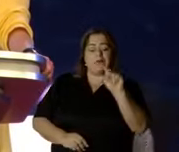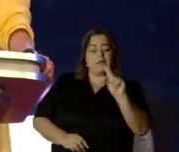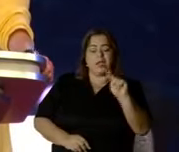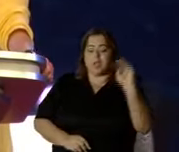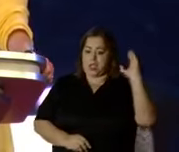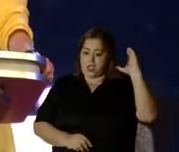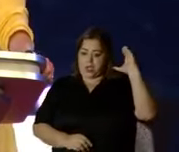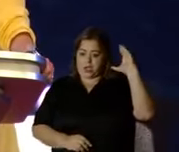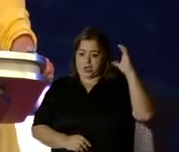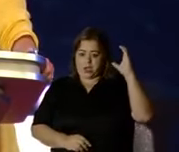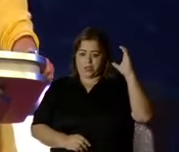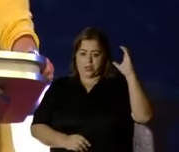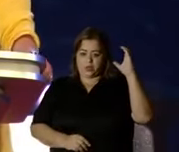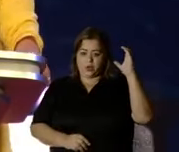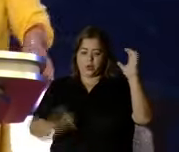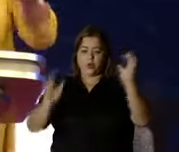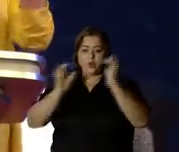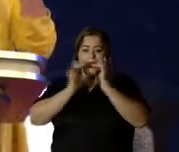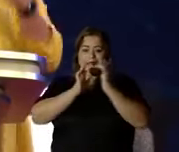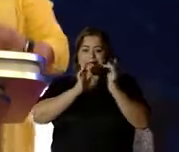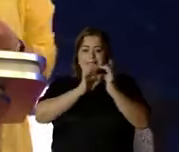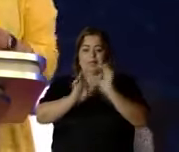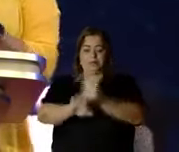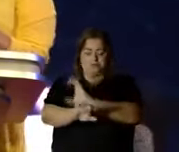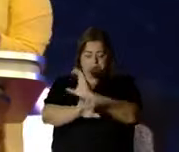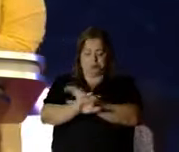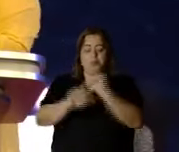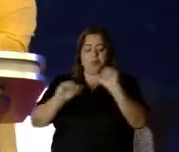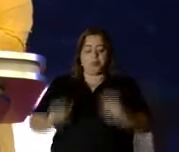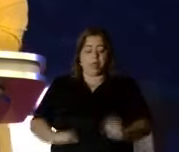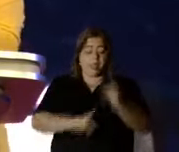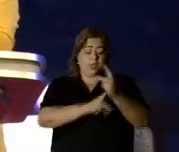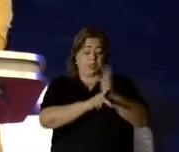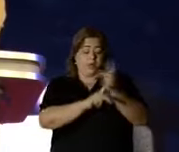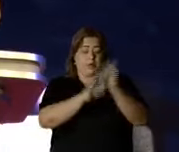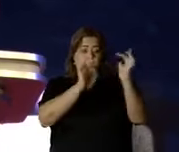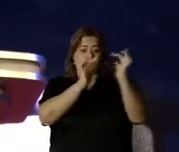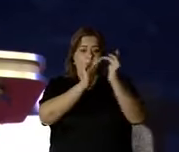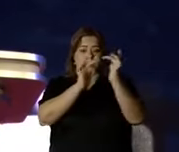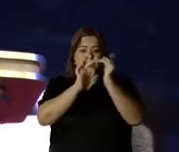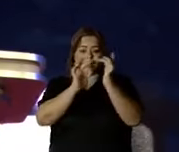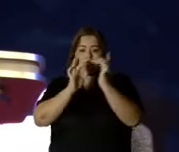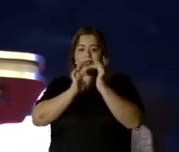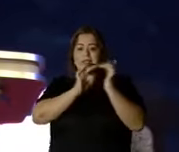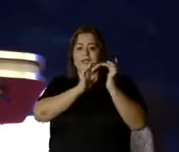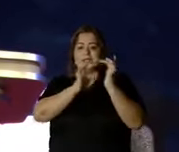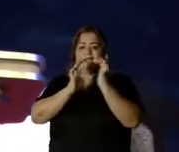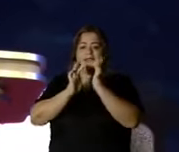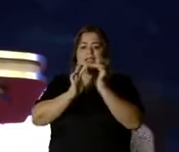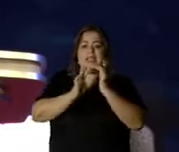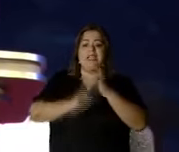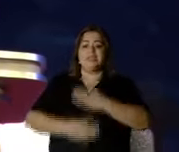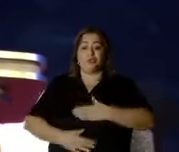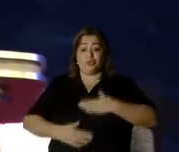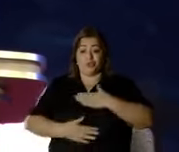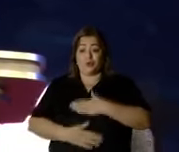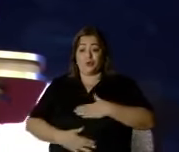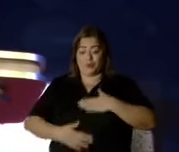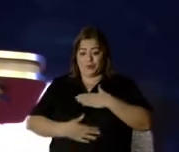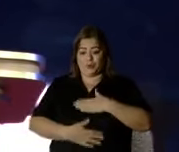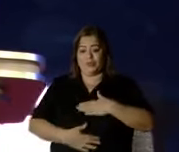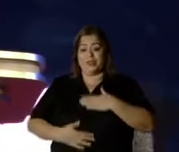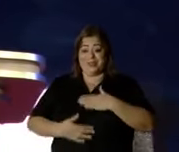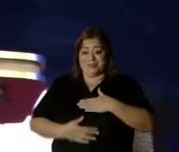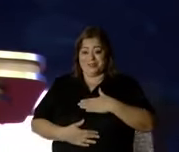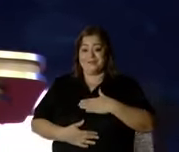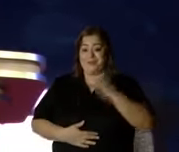radio, internet, puede mantenerse conectado a esta casa y participar y venir y estar con nosotros y ser parte de la gran familia de